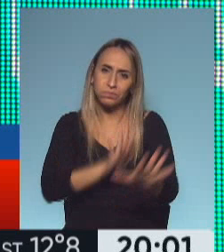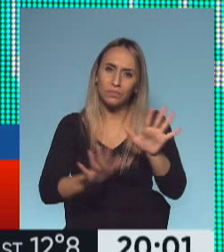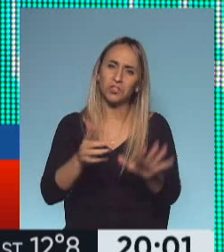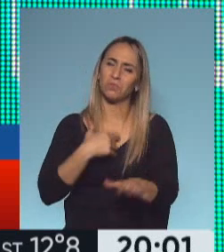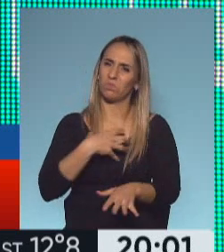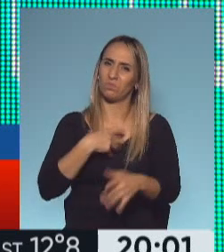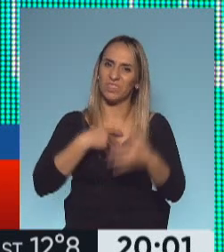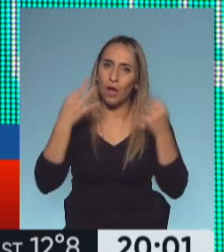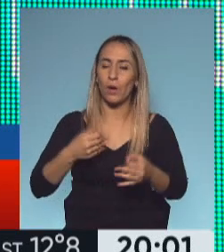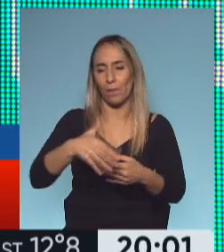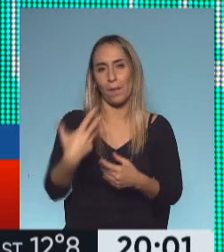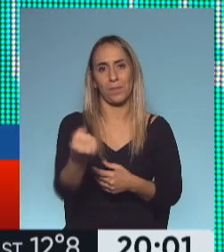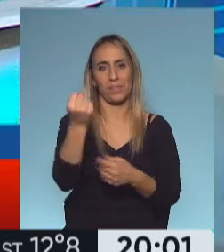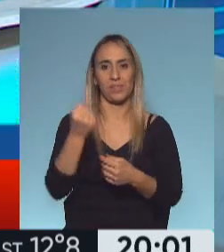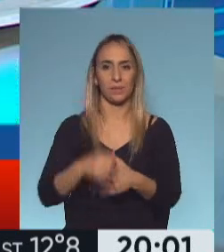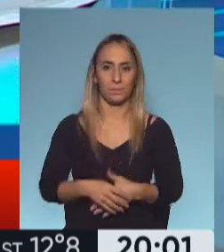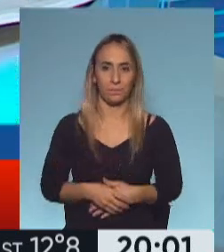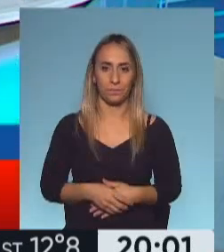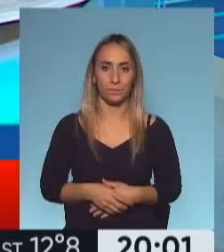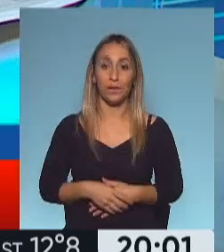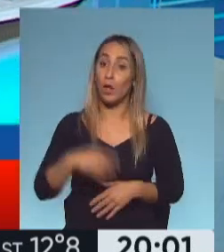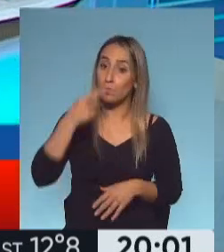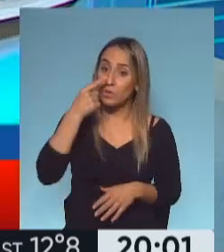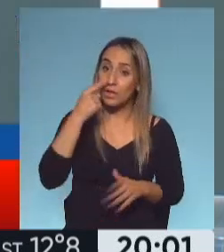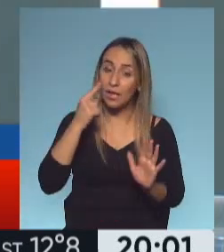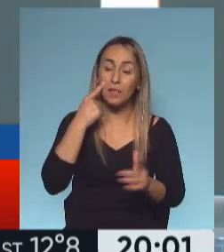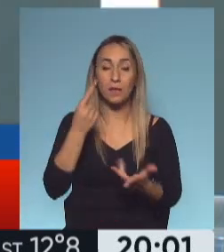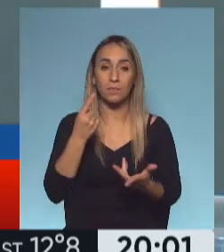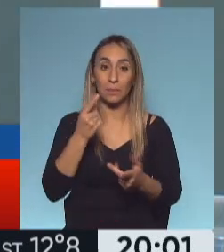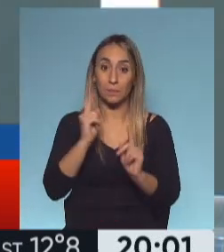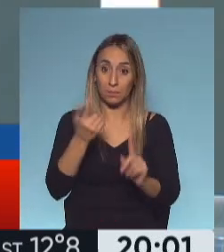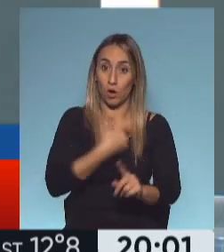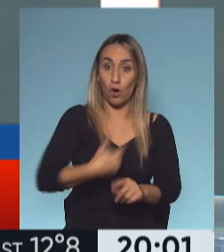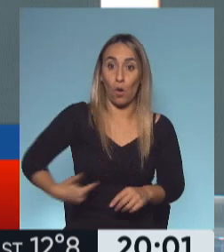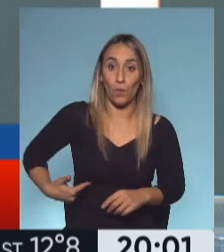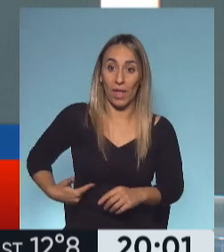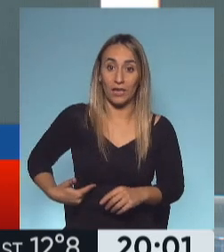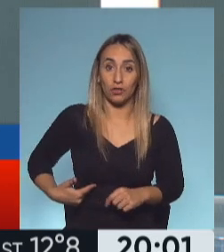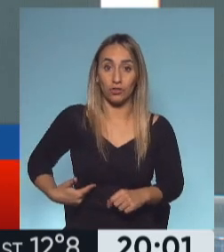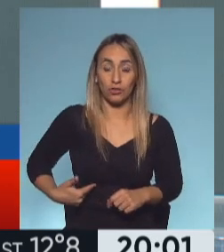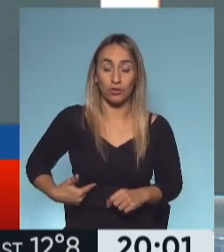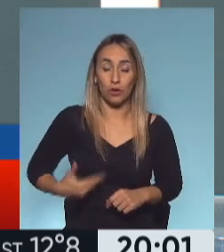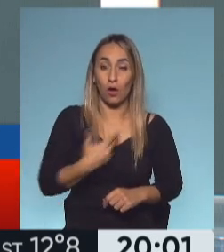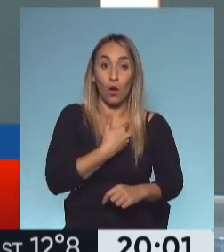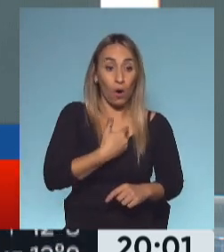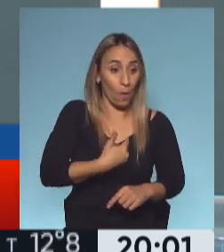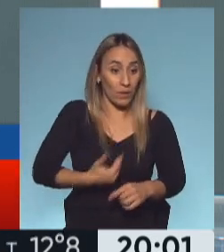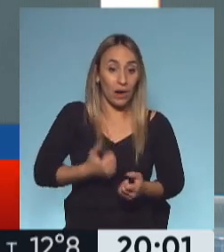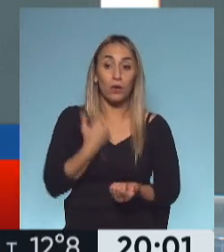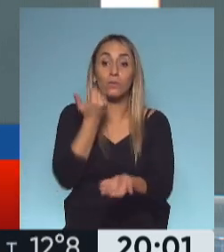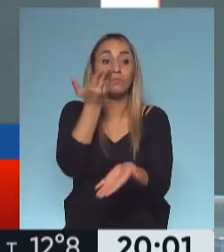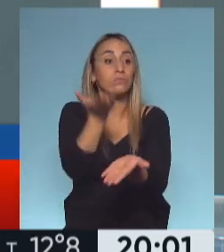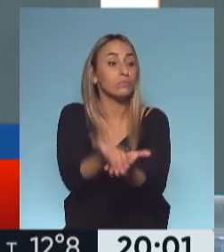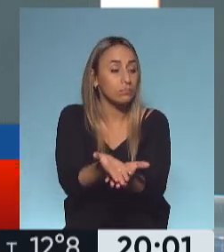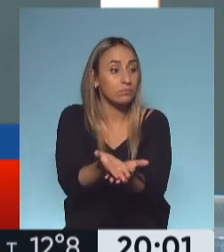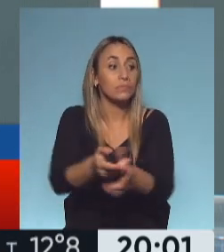vamos a lograr. Es interesante observar que si no es el propio gobierno el que trae el tema de la pobreza sobre la mesa, nadie lo va a hacer porque no es un